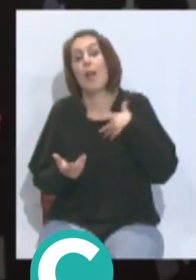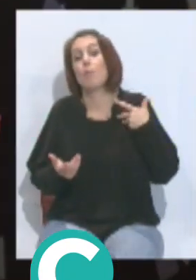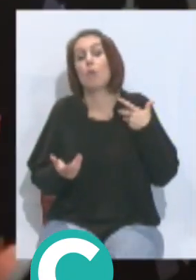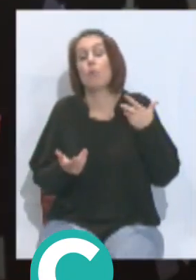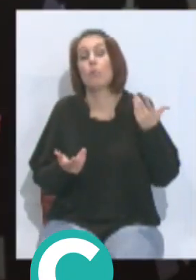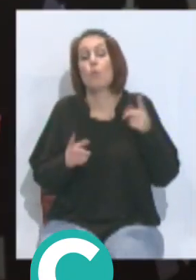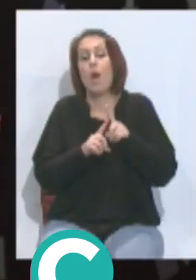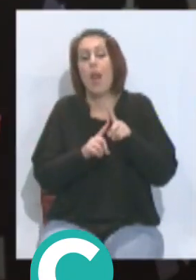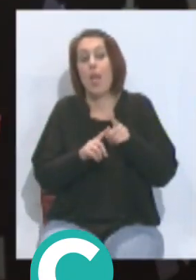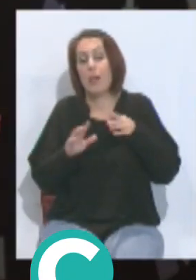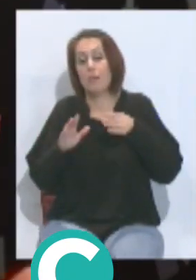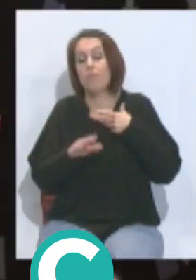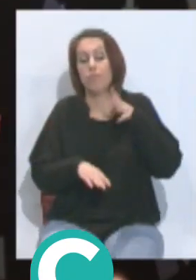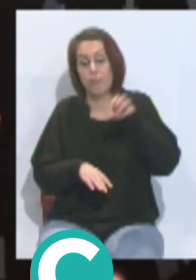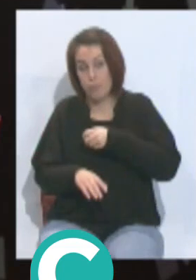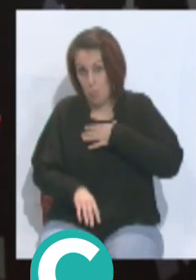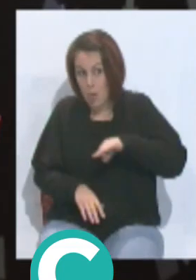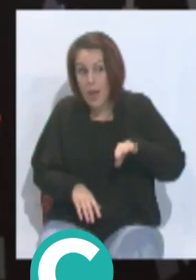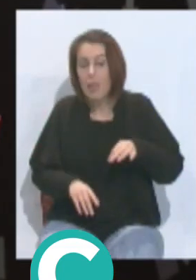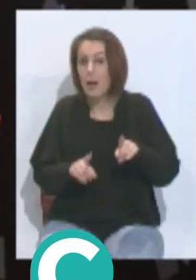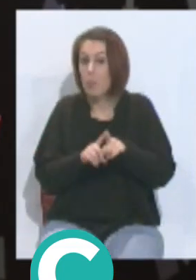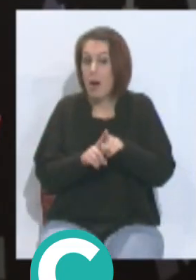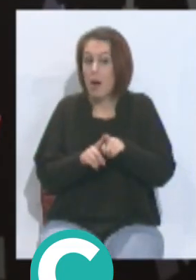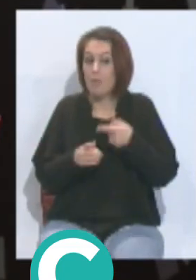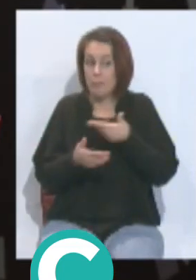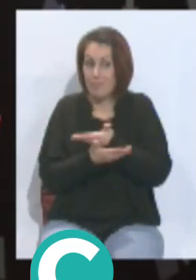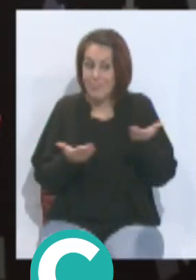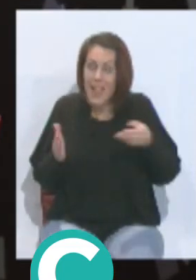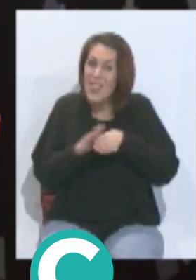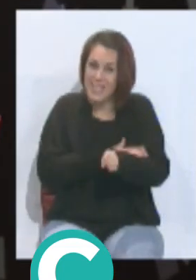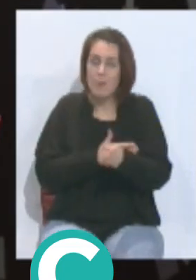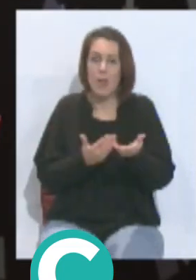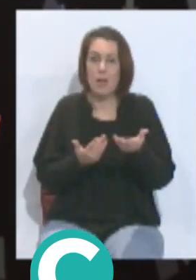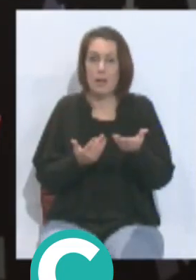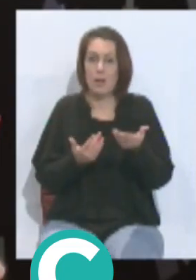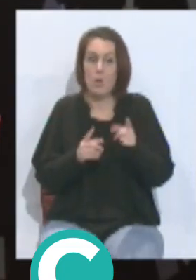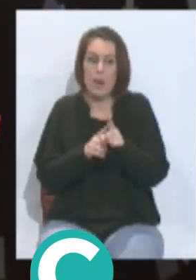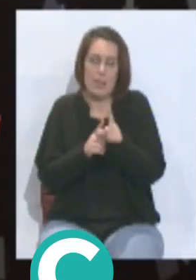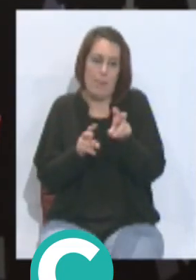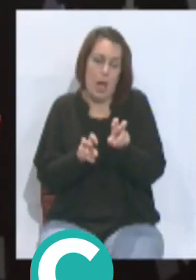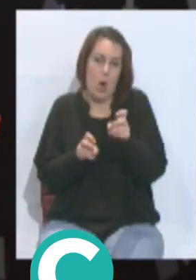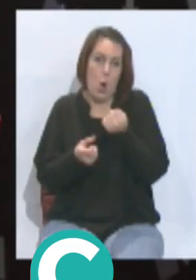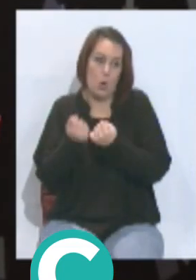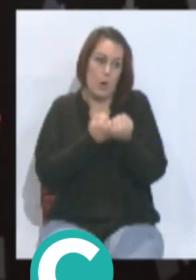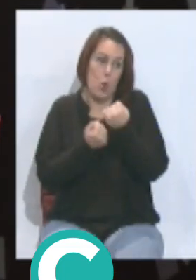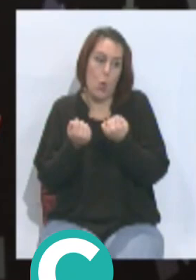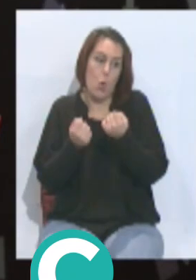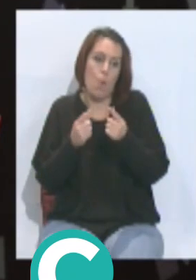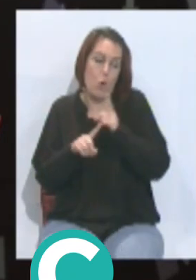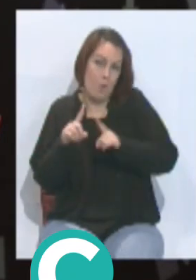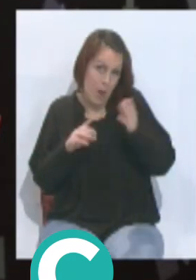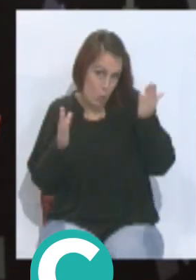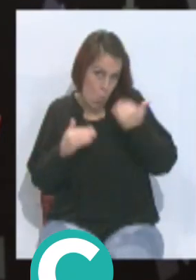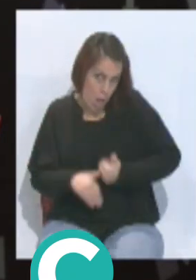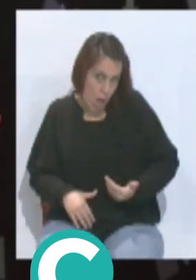fuera asequible al bolsillo de todo el mundo, que todo el mundo pudiera acceder, que la cuestión económica no fuera un